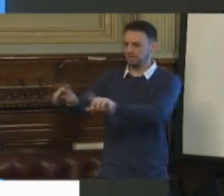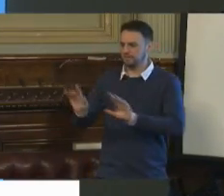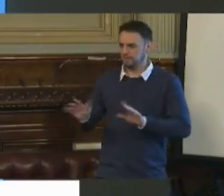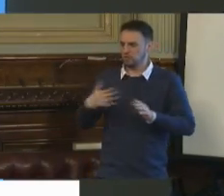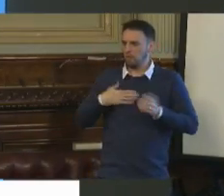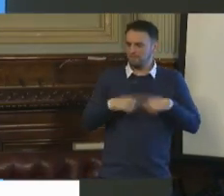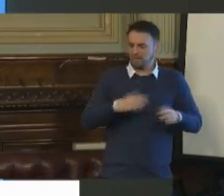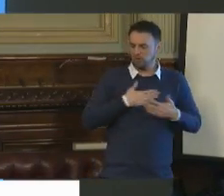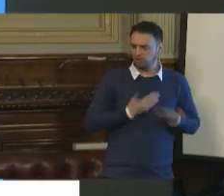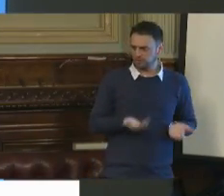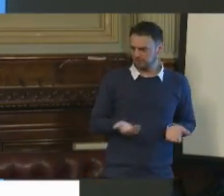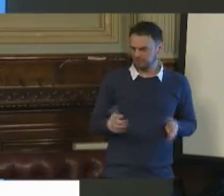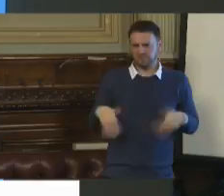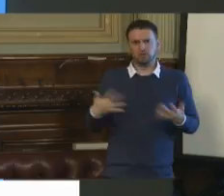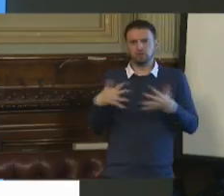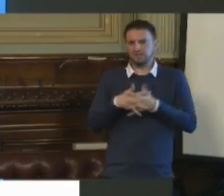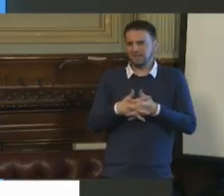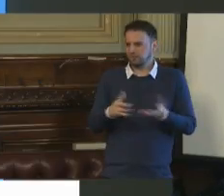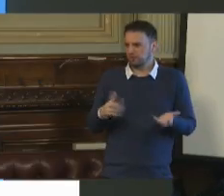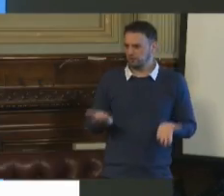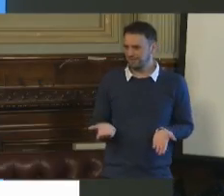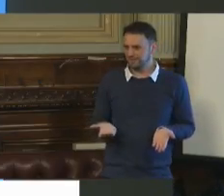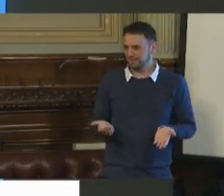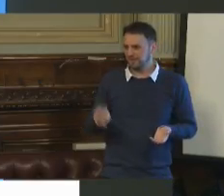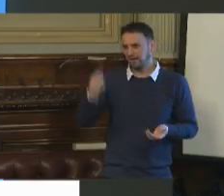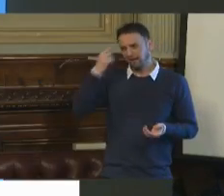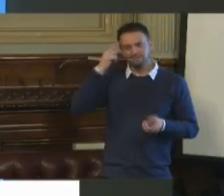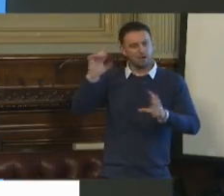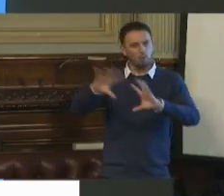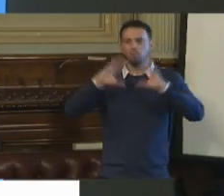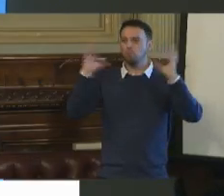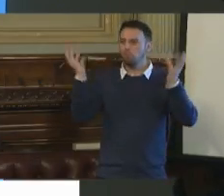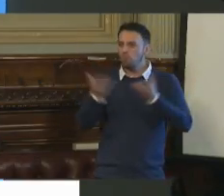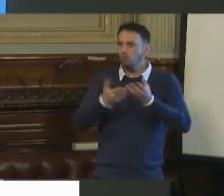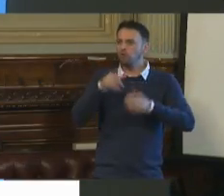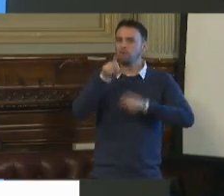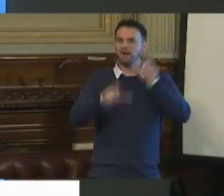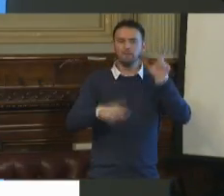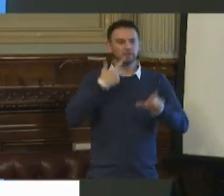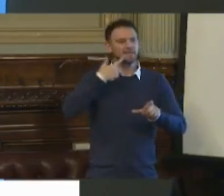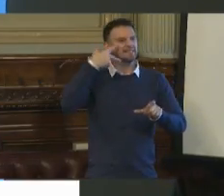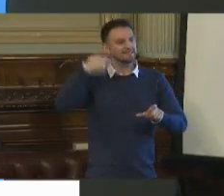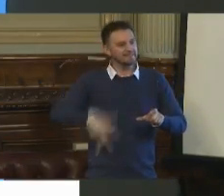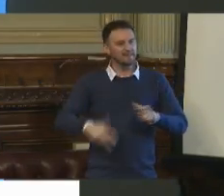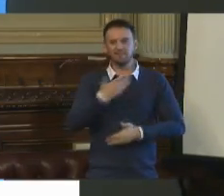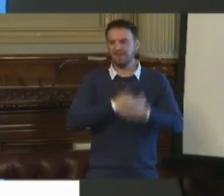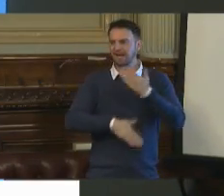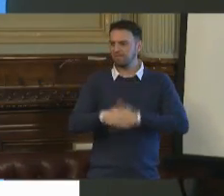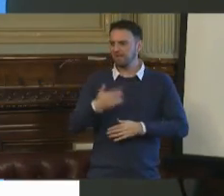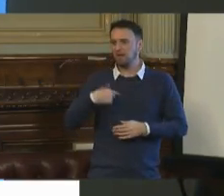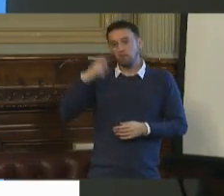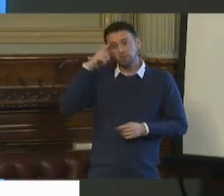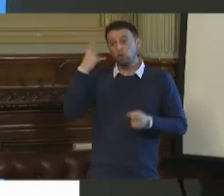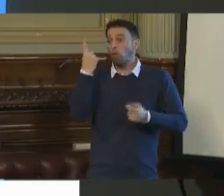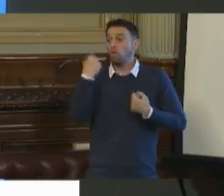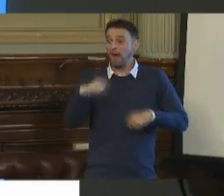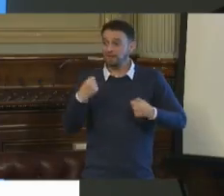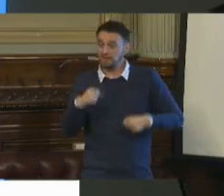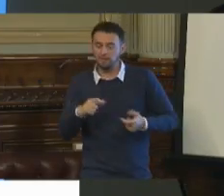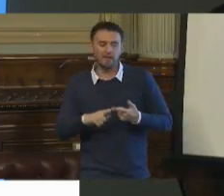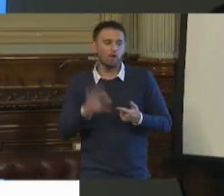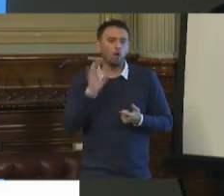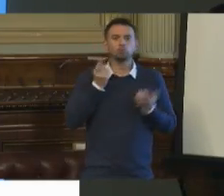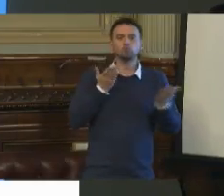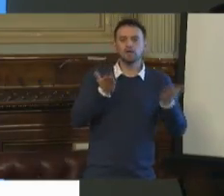personas entonces este primero diseñamos un mundo para las personas sin discapacidad o pensamos en una actividad